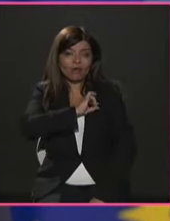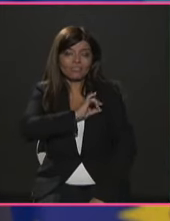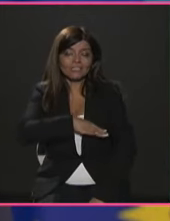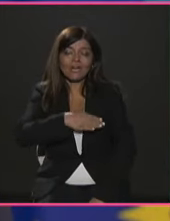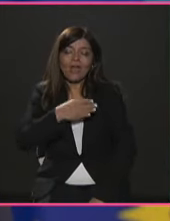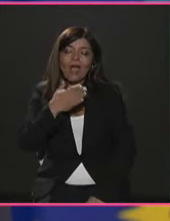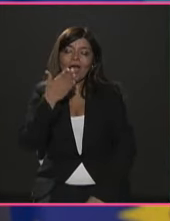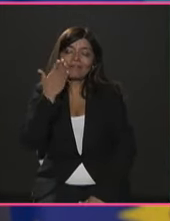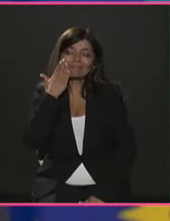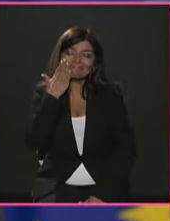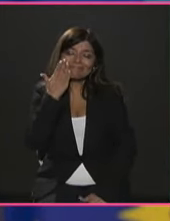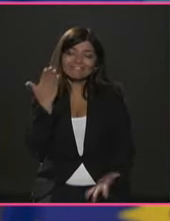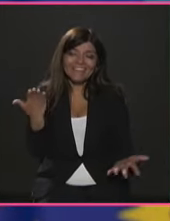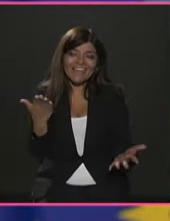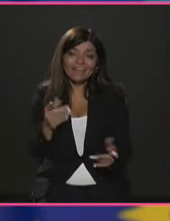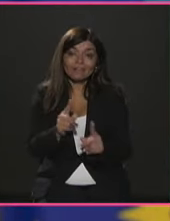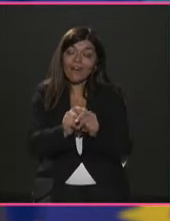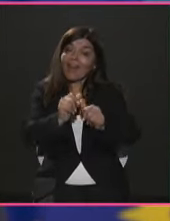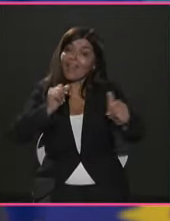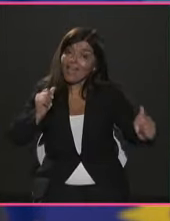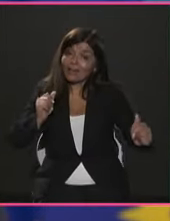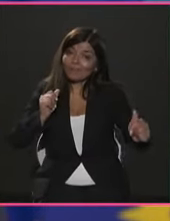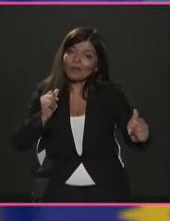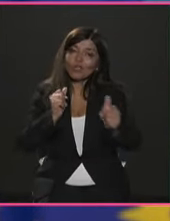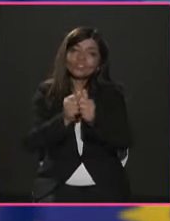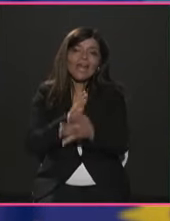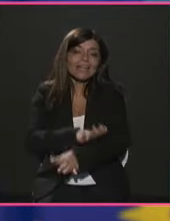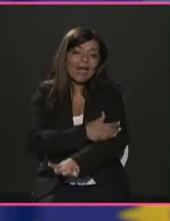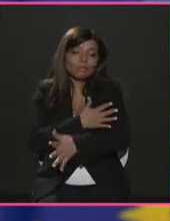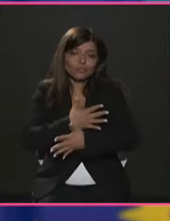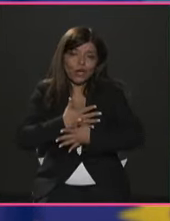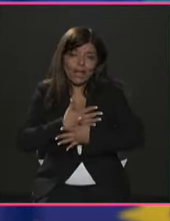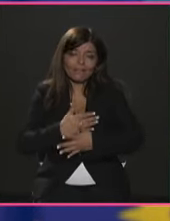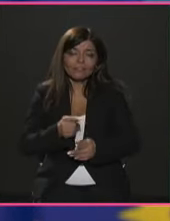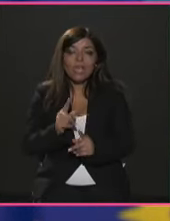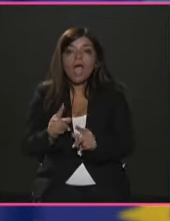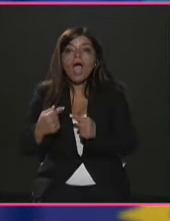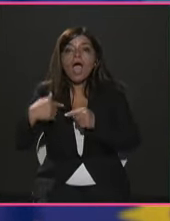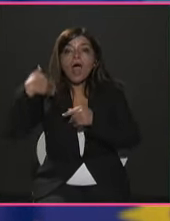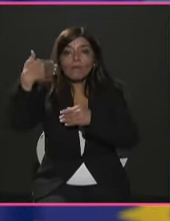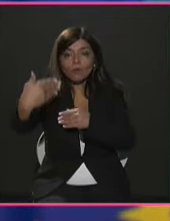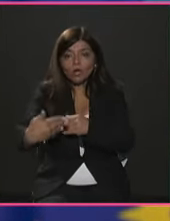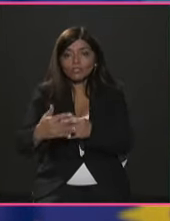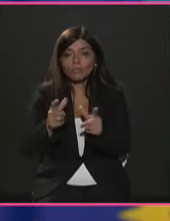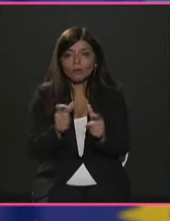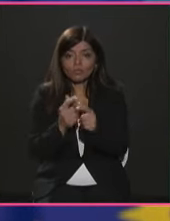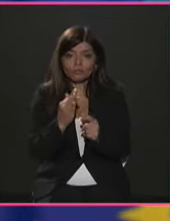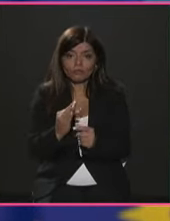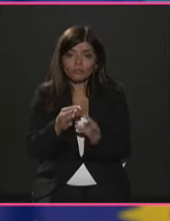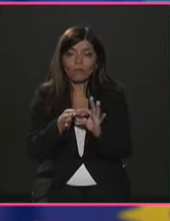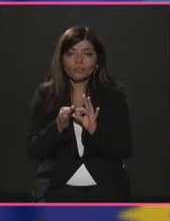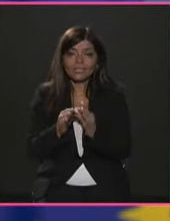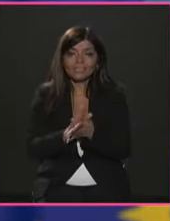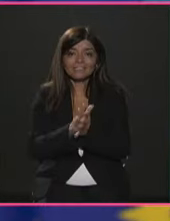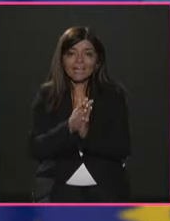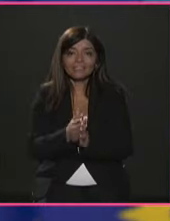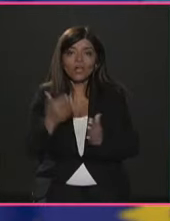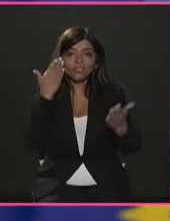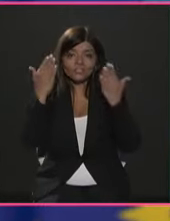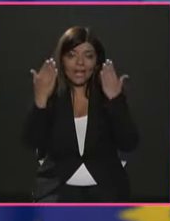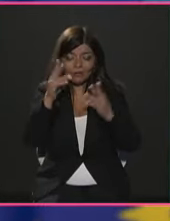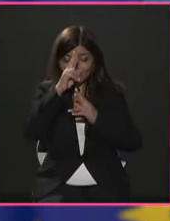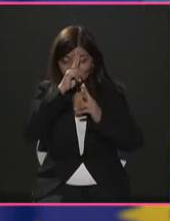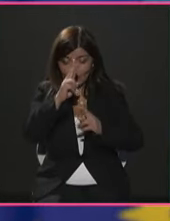país tan querido tan distante y tan cercano a la vez en alguna de sus próximas ediciones Muchas gracias a todos Saludos